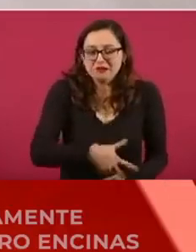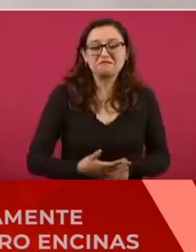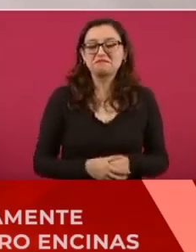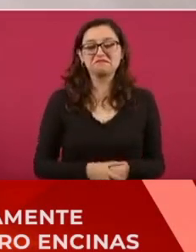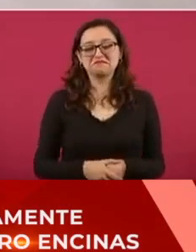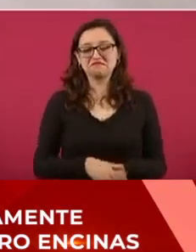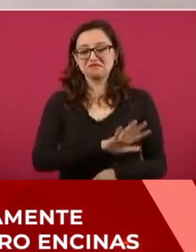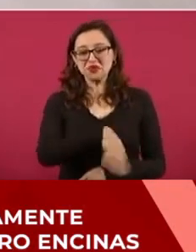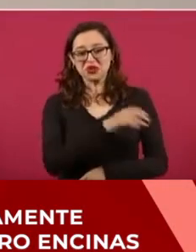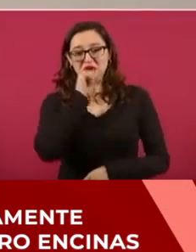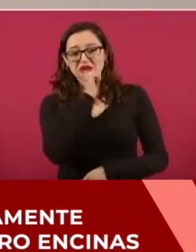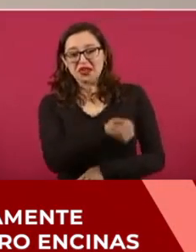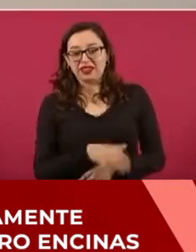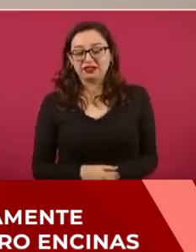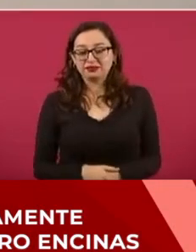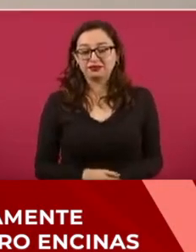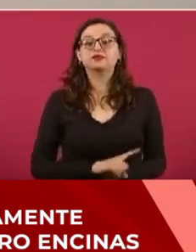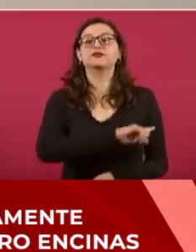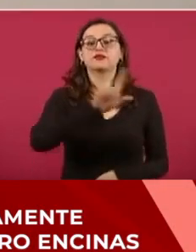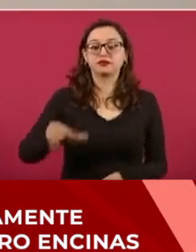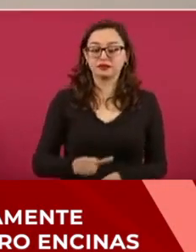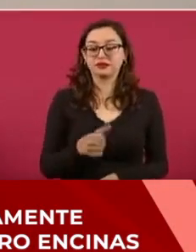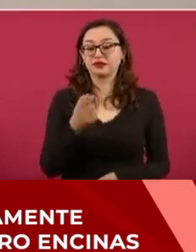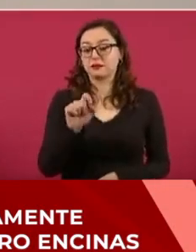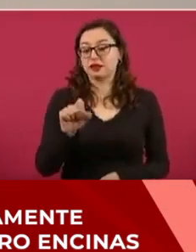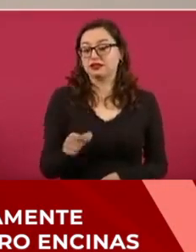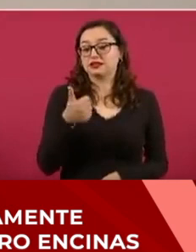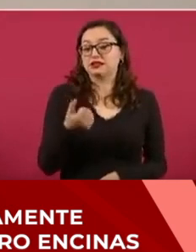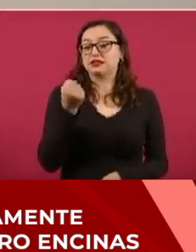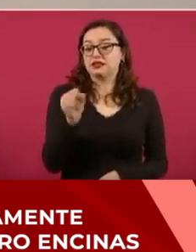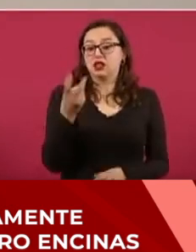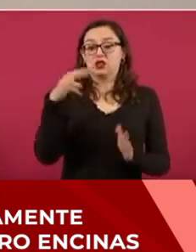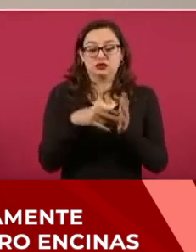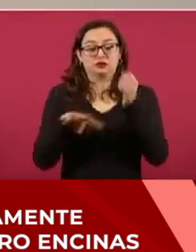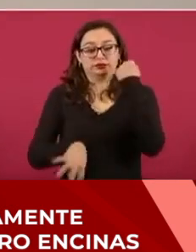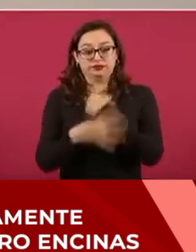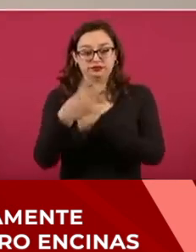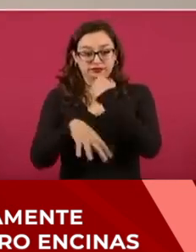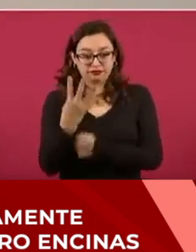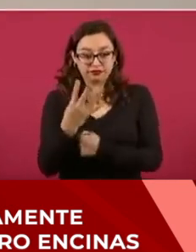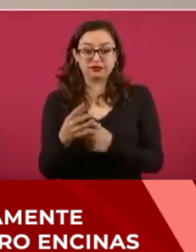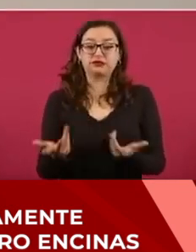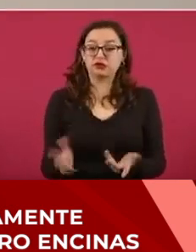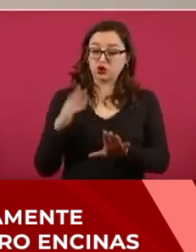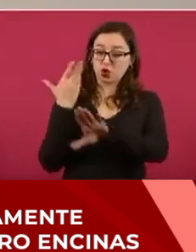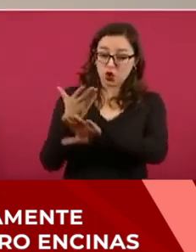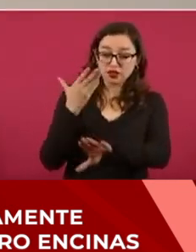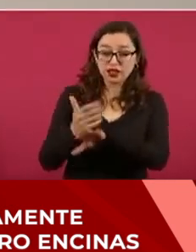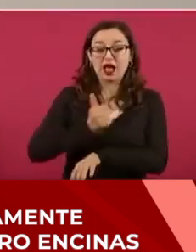que al filo de las 22:45 horas del 26 de septiembre de 2014, tras los hechos de violencia y la